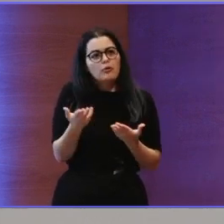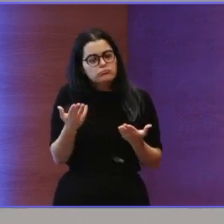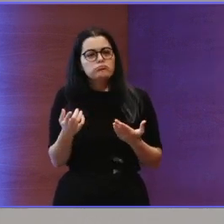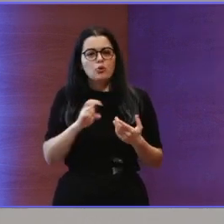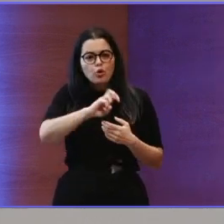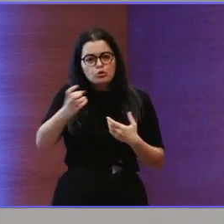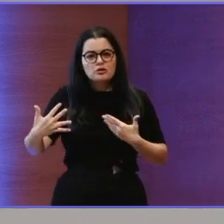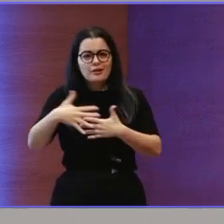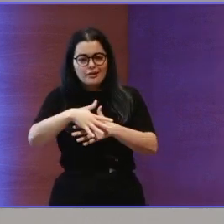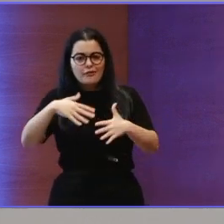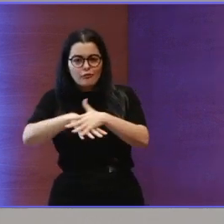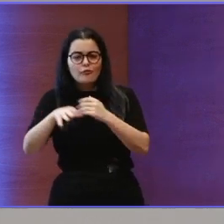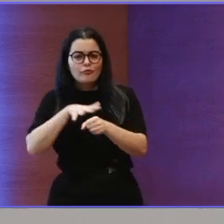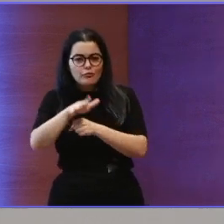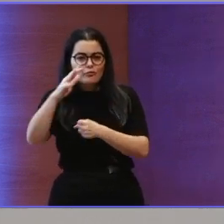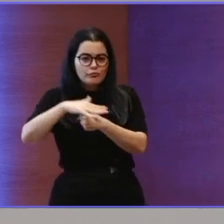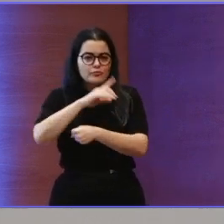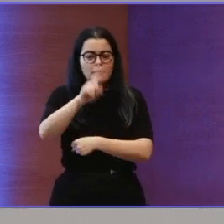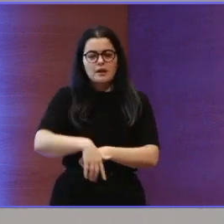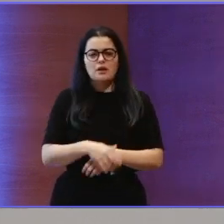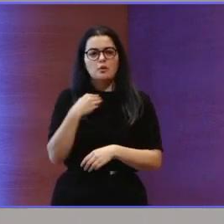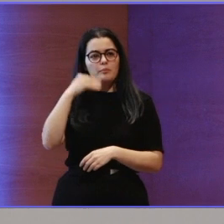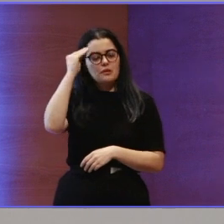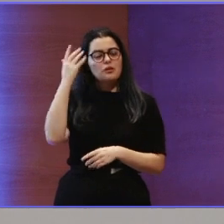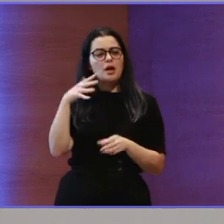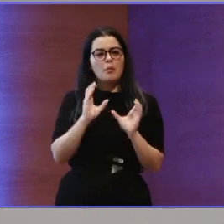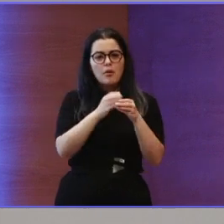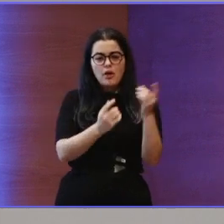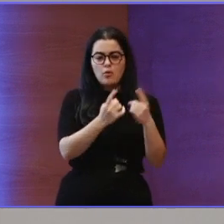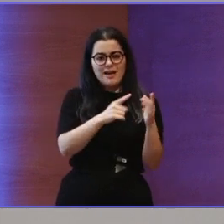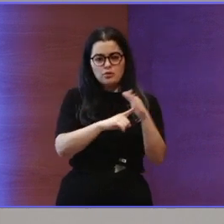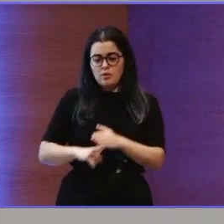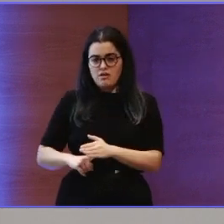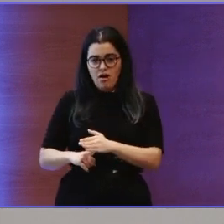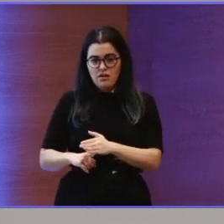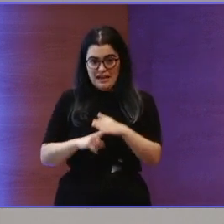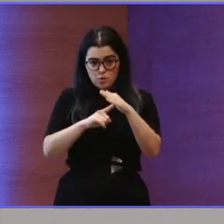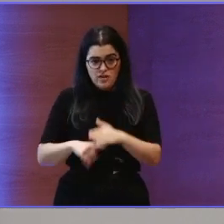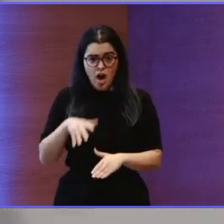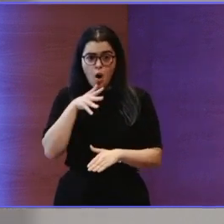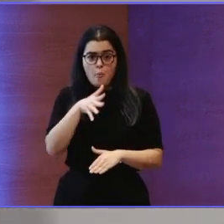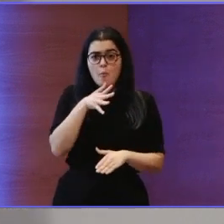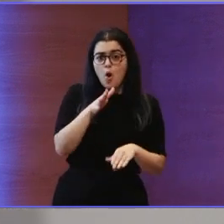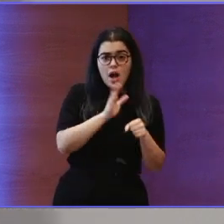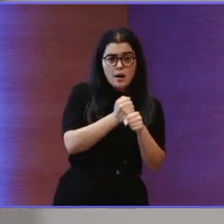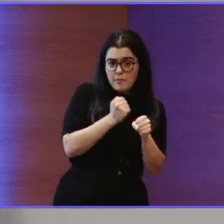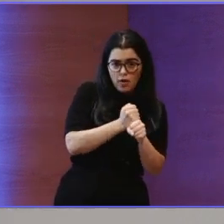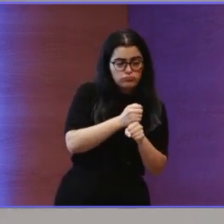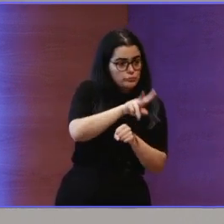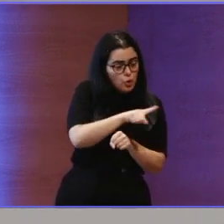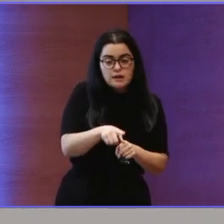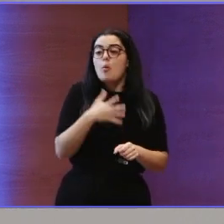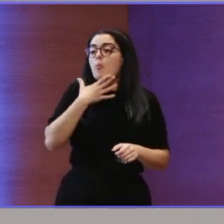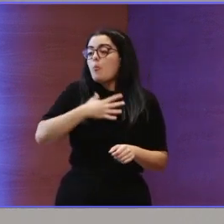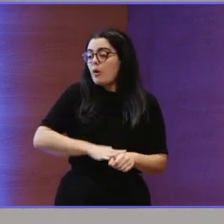eh yo sí creo que hay eh población excluida que su exclusión no tiene nada que ver con el empleo igual lo fue o que no